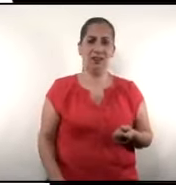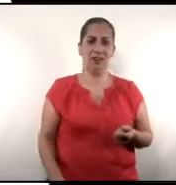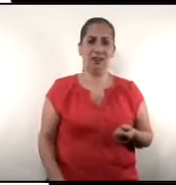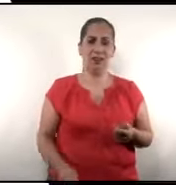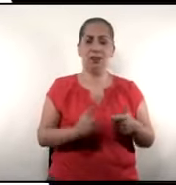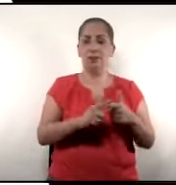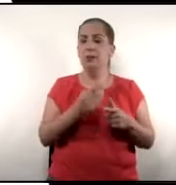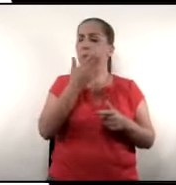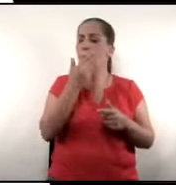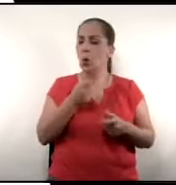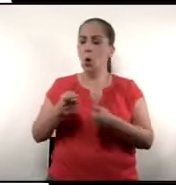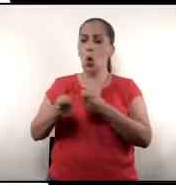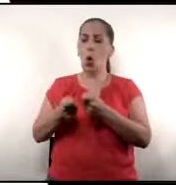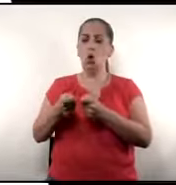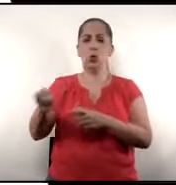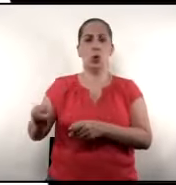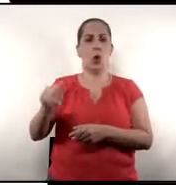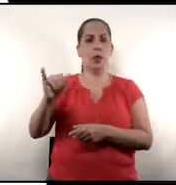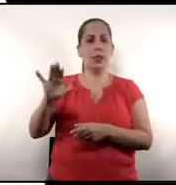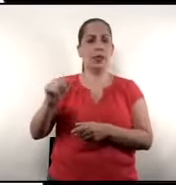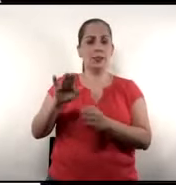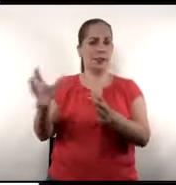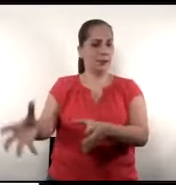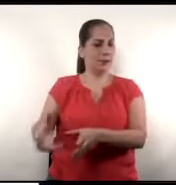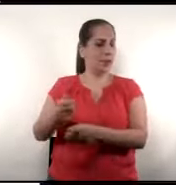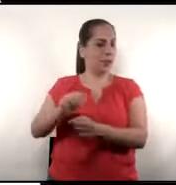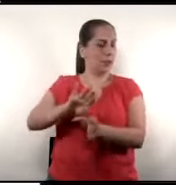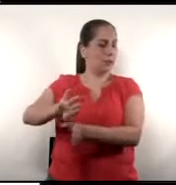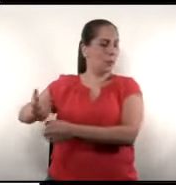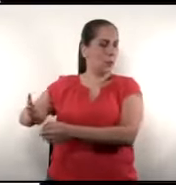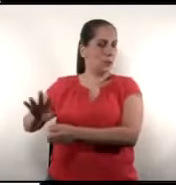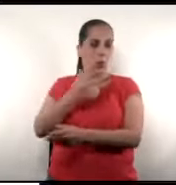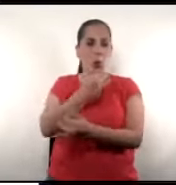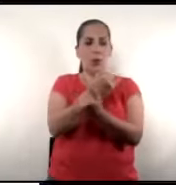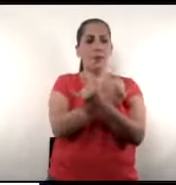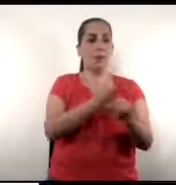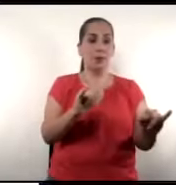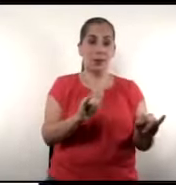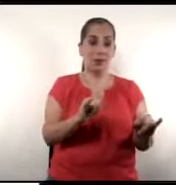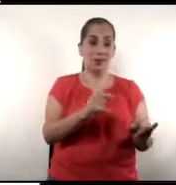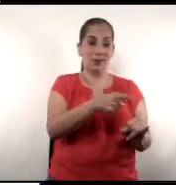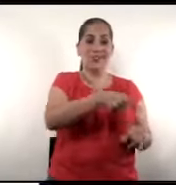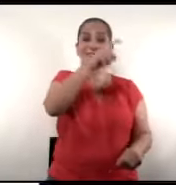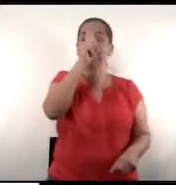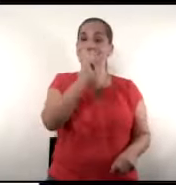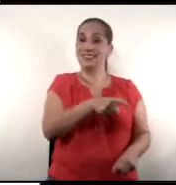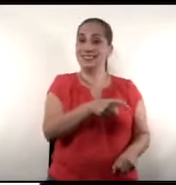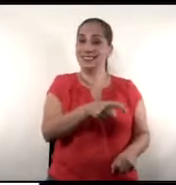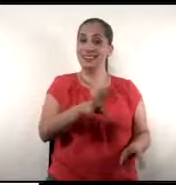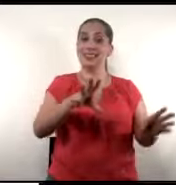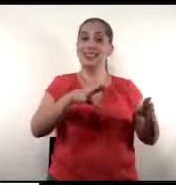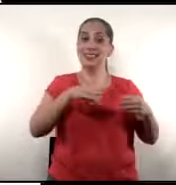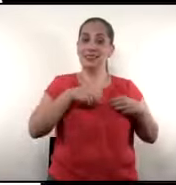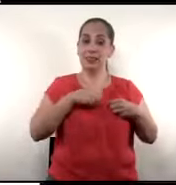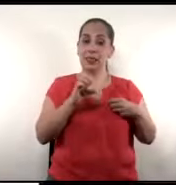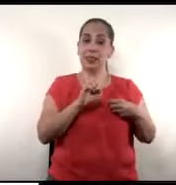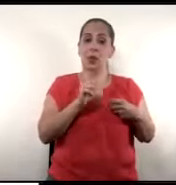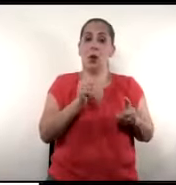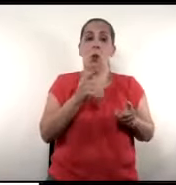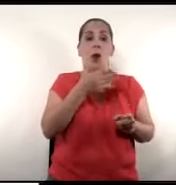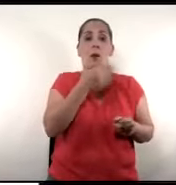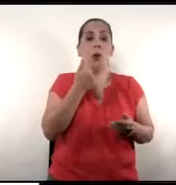centro de control, convertirlo en un ente independiente que esté obligado a adquirir la energía al mejor